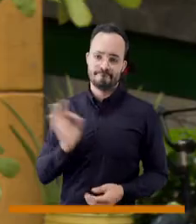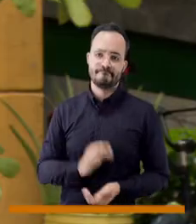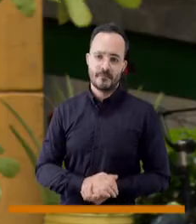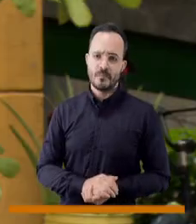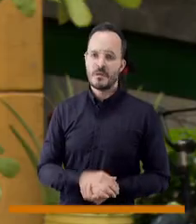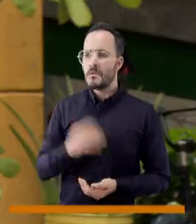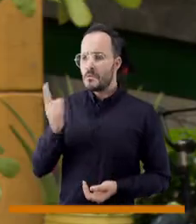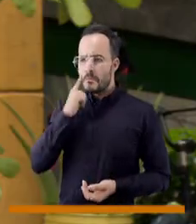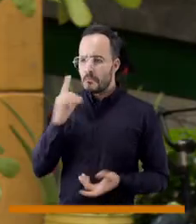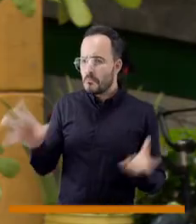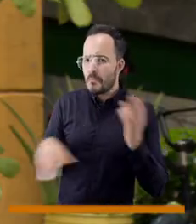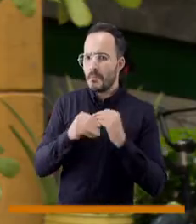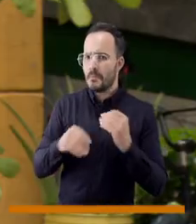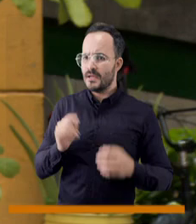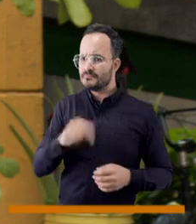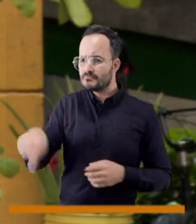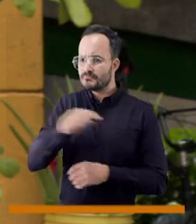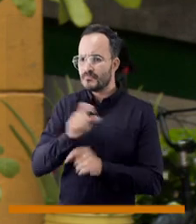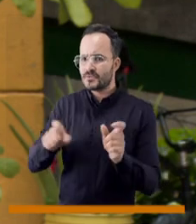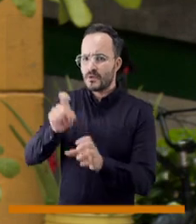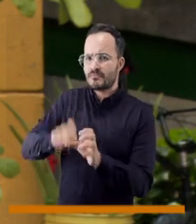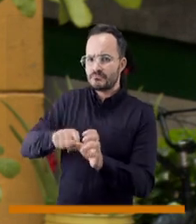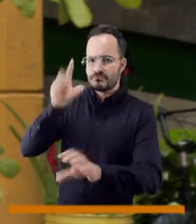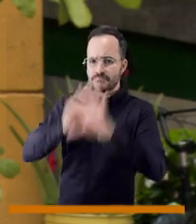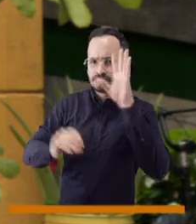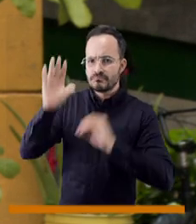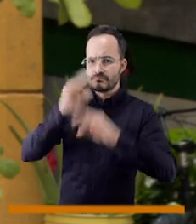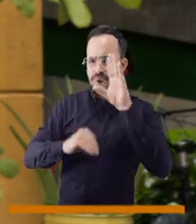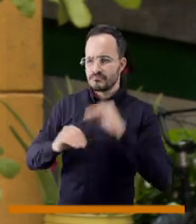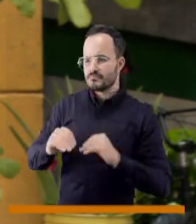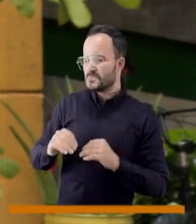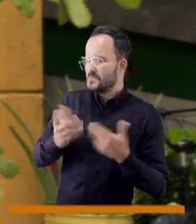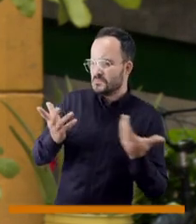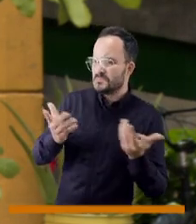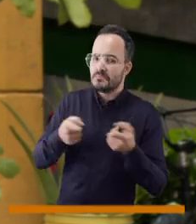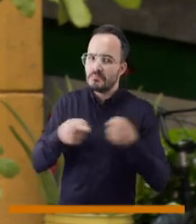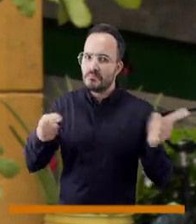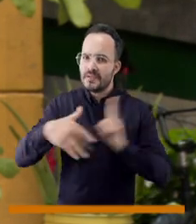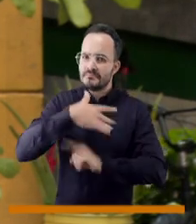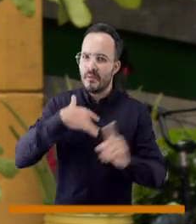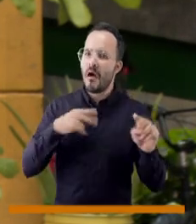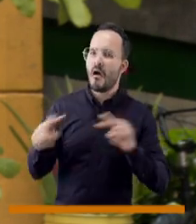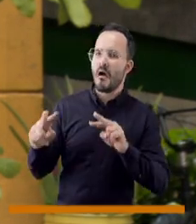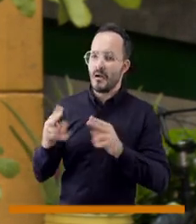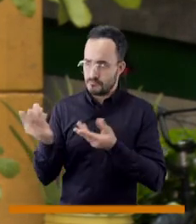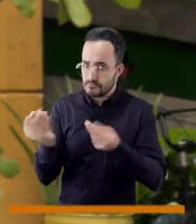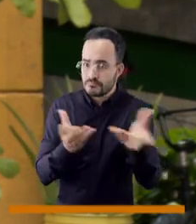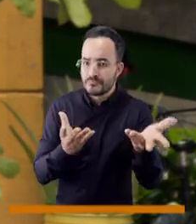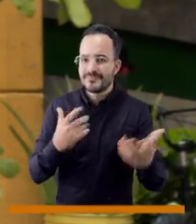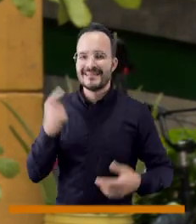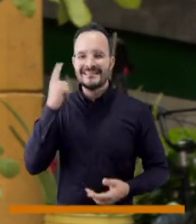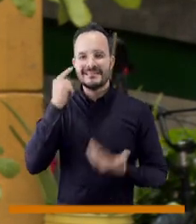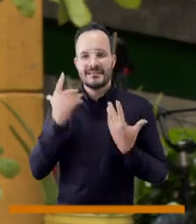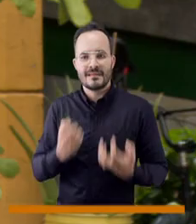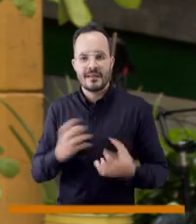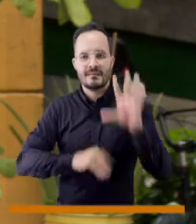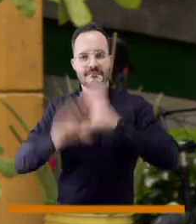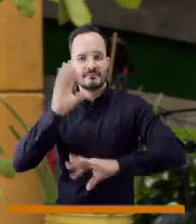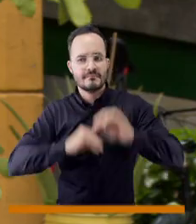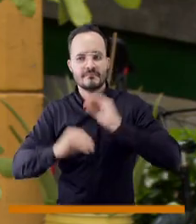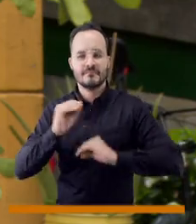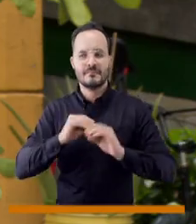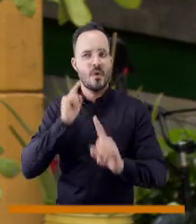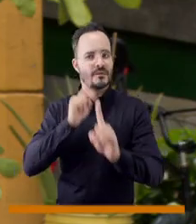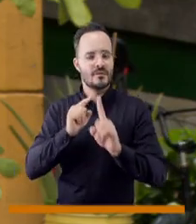es. Bueno, entonces contémosle también a los televidentes sobre los aprendices, que son los estudiantes que se están formando aquí en la institución que hoy nos